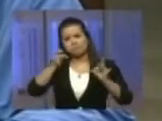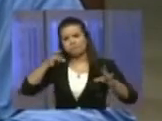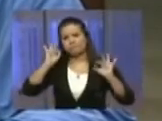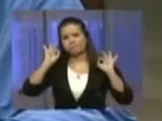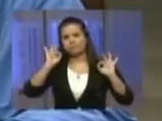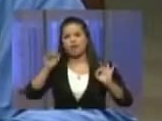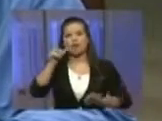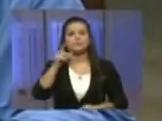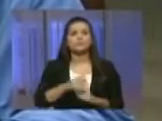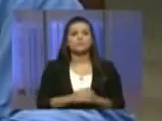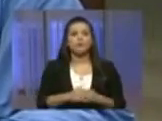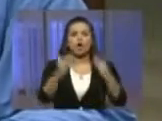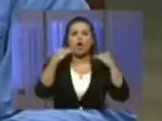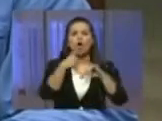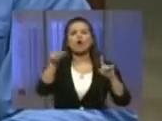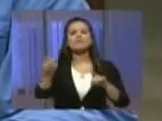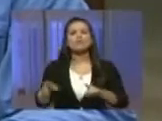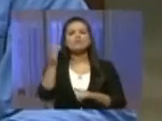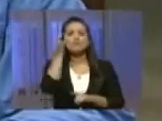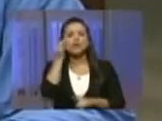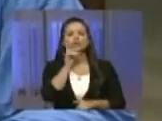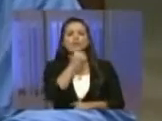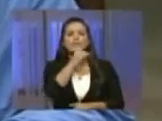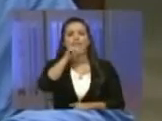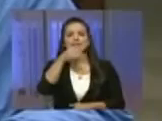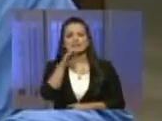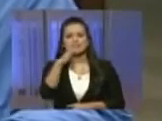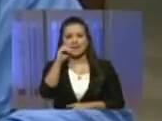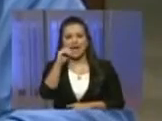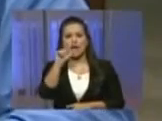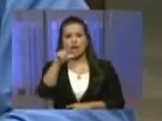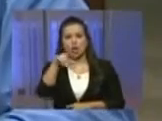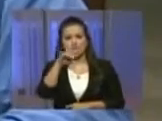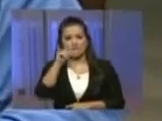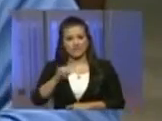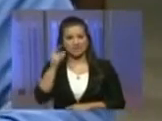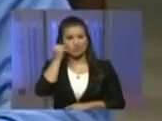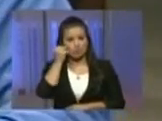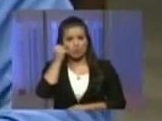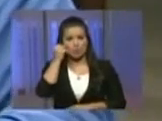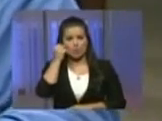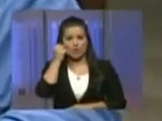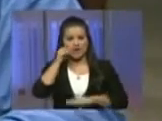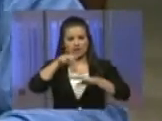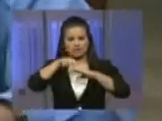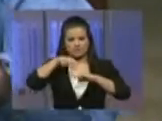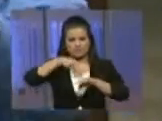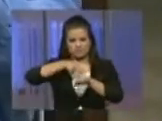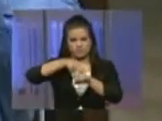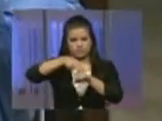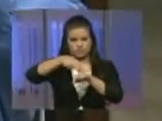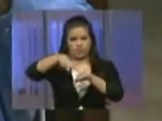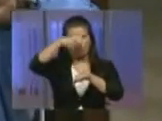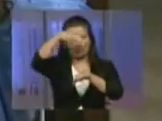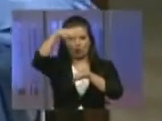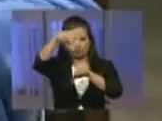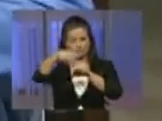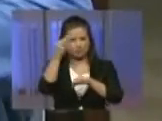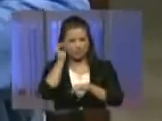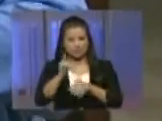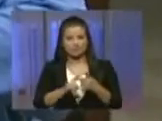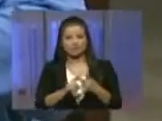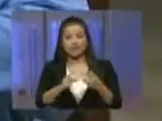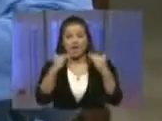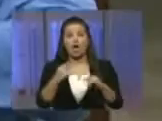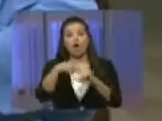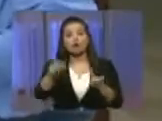Jessica López Ah impresionante nuestros nadadores claverí tiene competencia ahora a